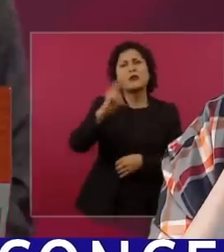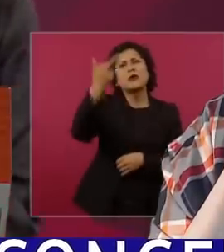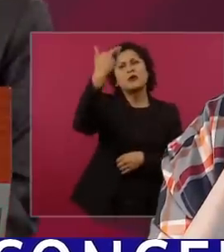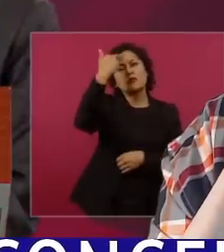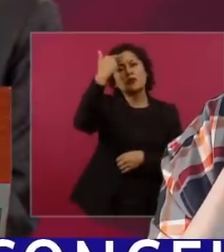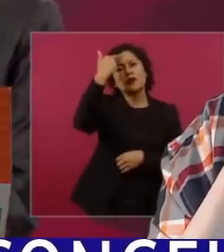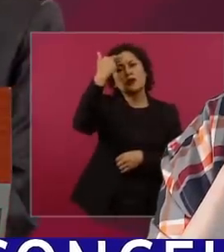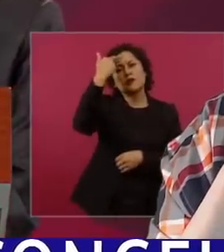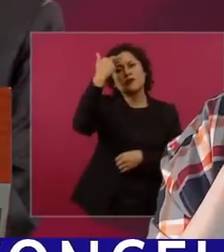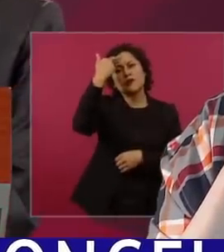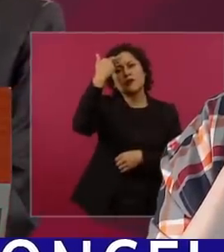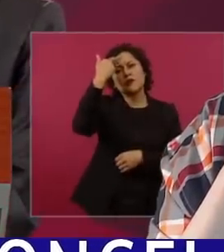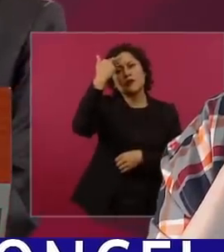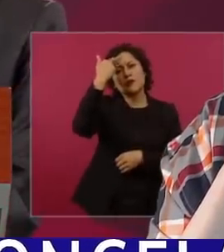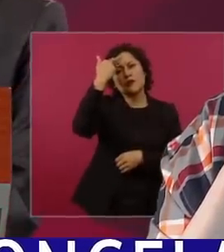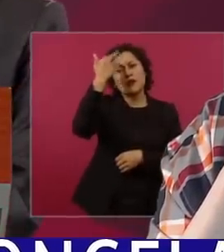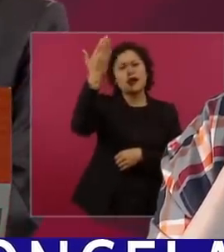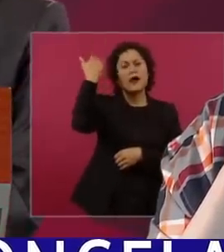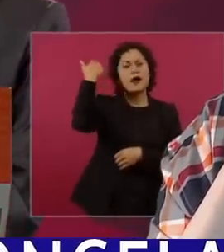a Evo,